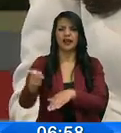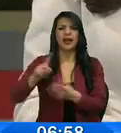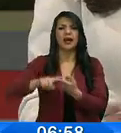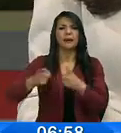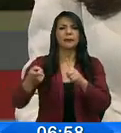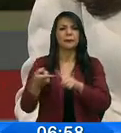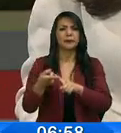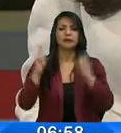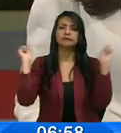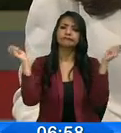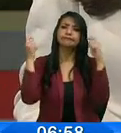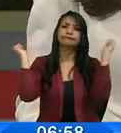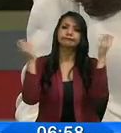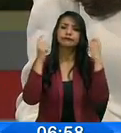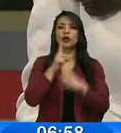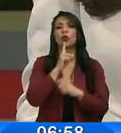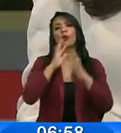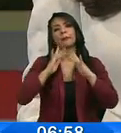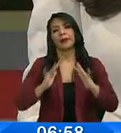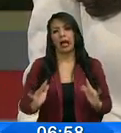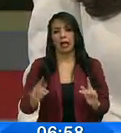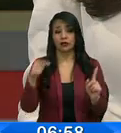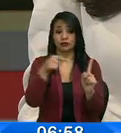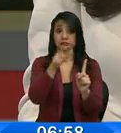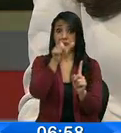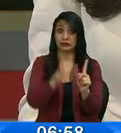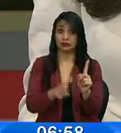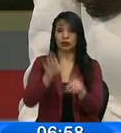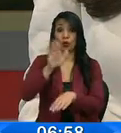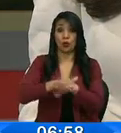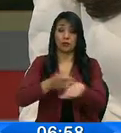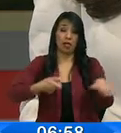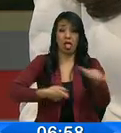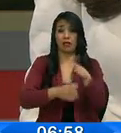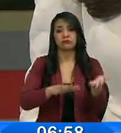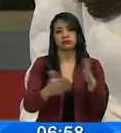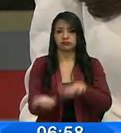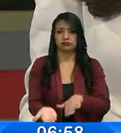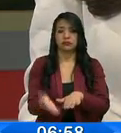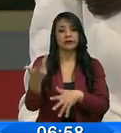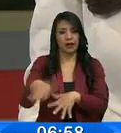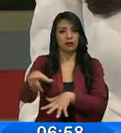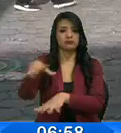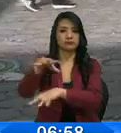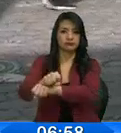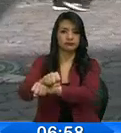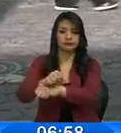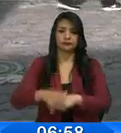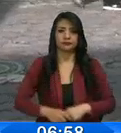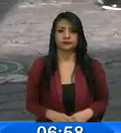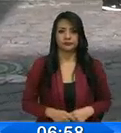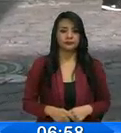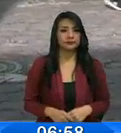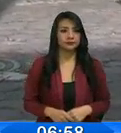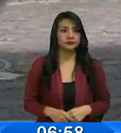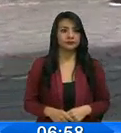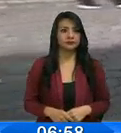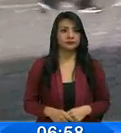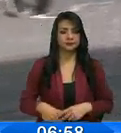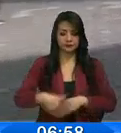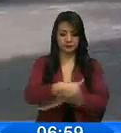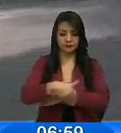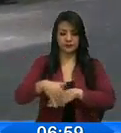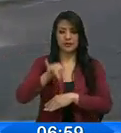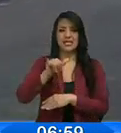estado festejando un cumpleaños y el presunto responsable de la herida mortal fue detenido. Los vecinos de las calles